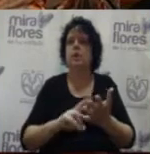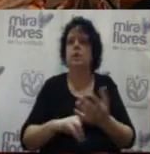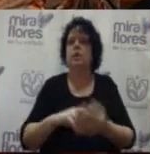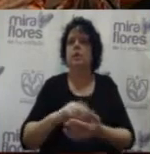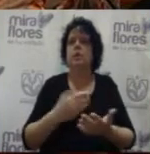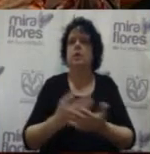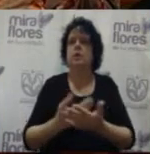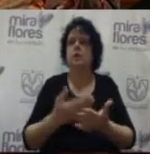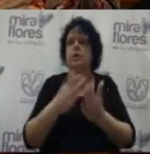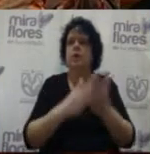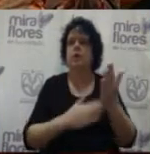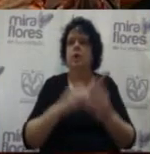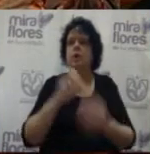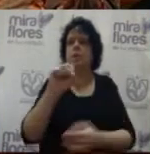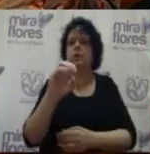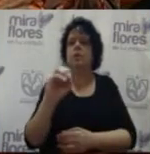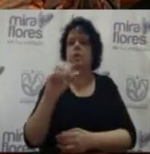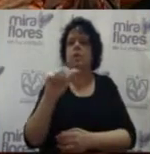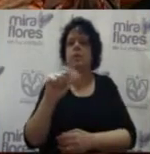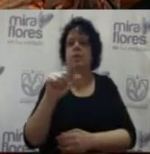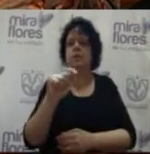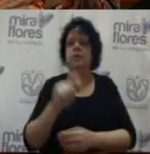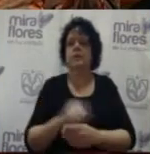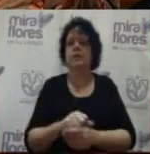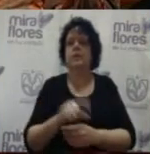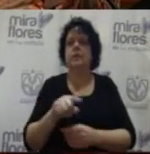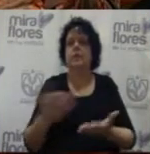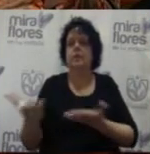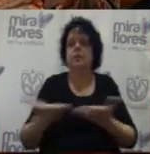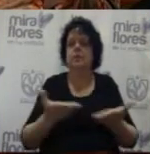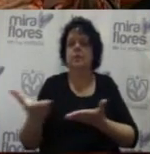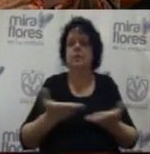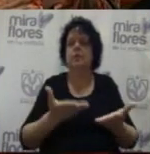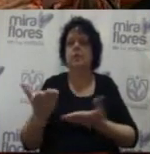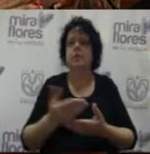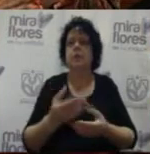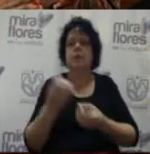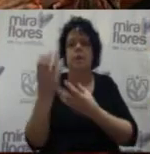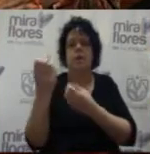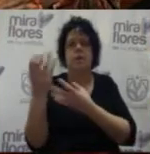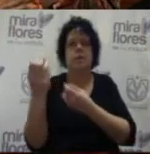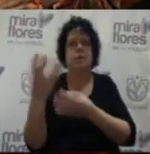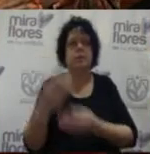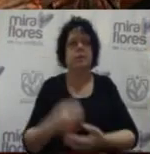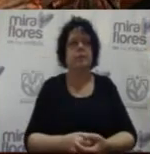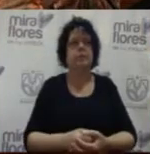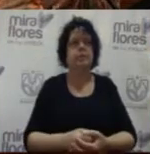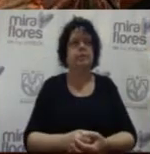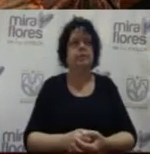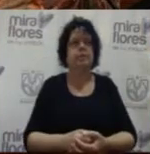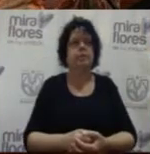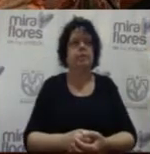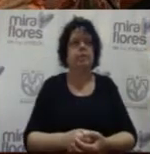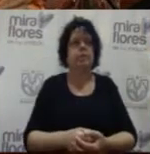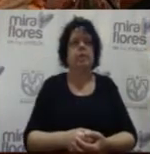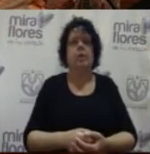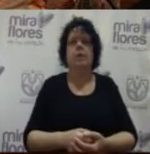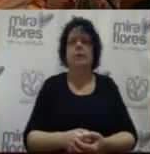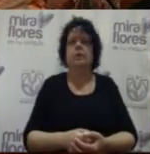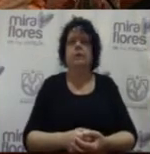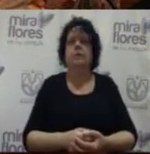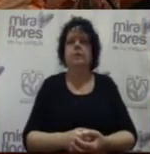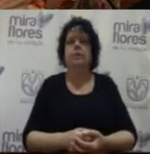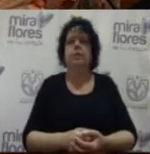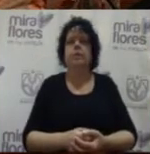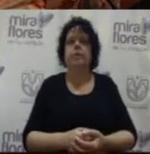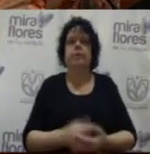Y finalmente la actualización del servicio de transmisión de datos, ¿no? De 42 posiciones.